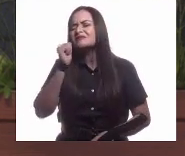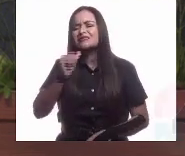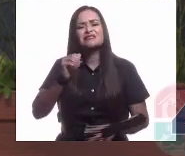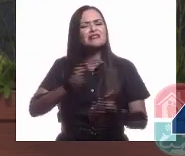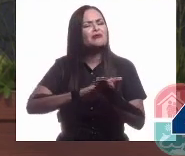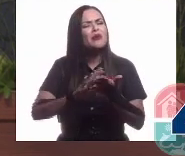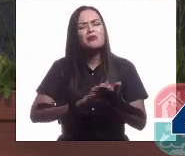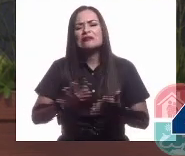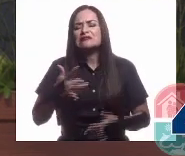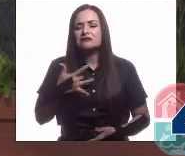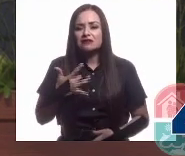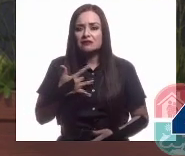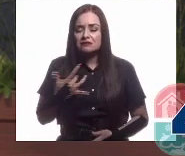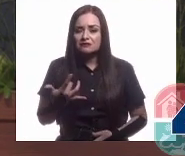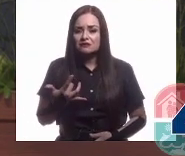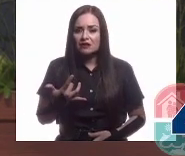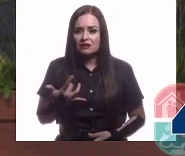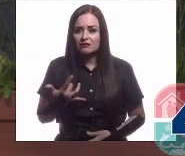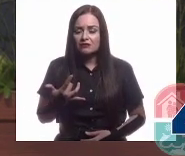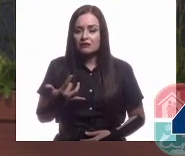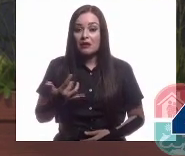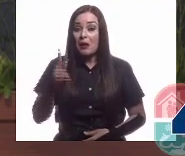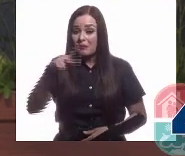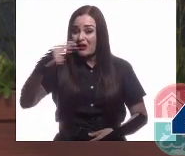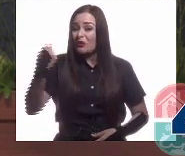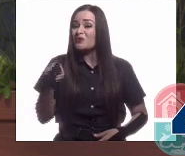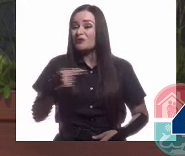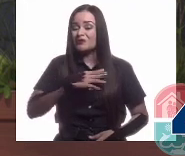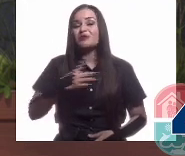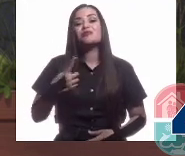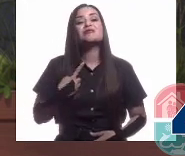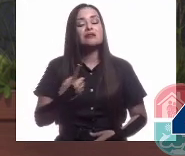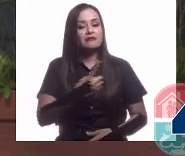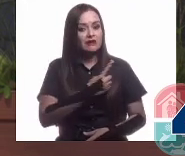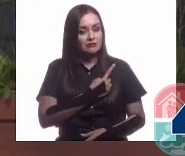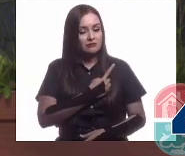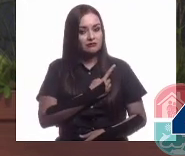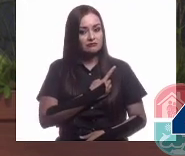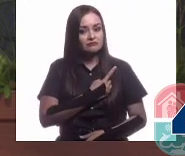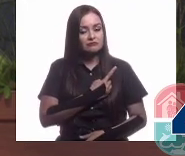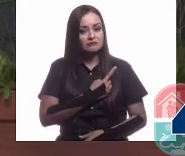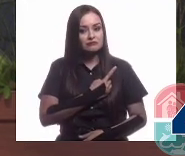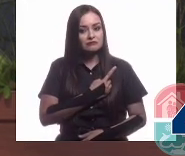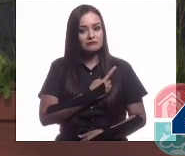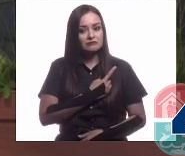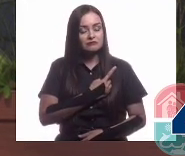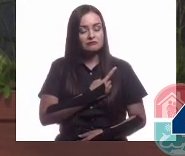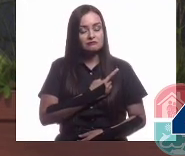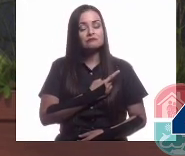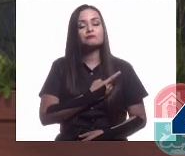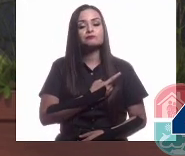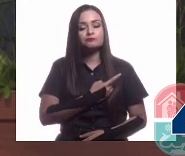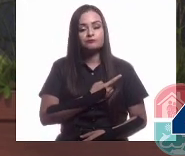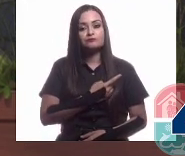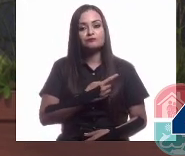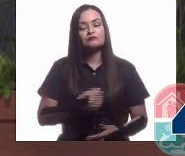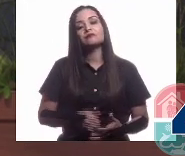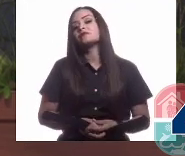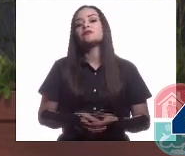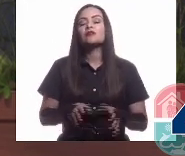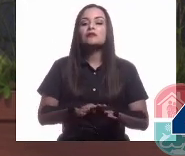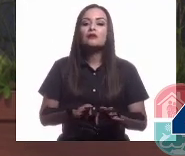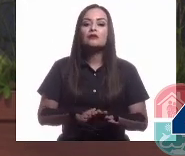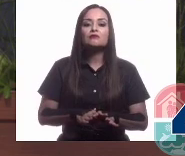pero tampoco el sentido de nuestro deber. Los abrazos solidarios son para los deudos, el perdón es para